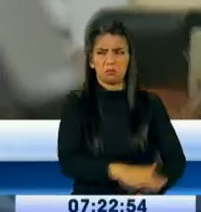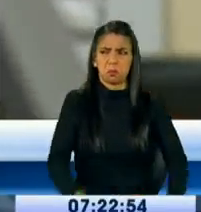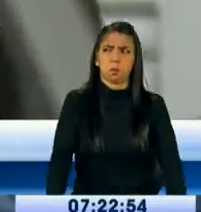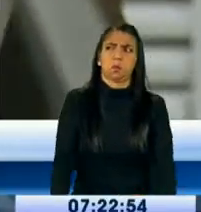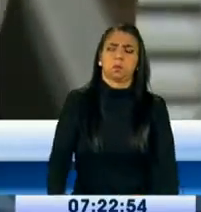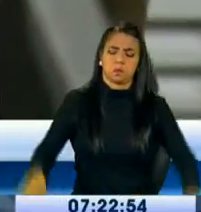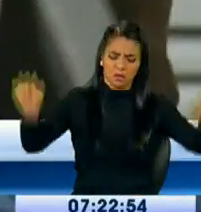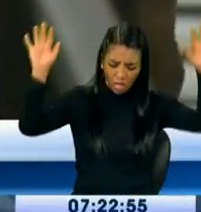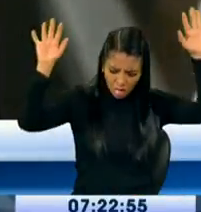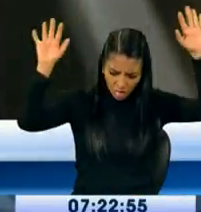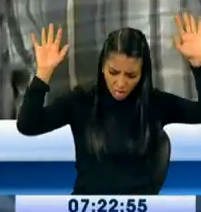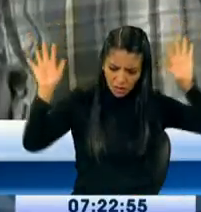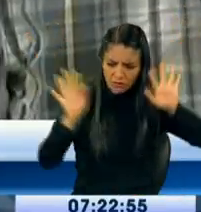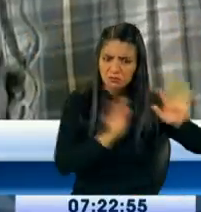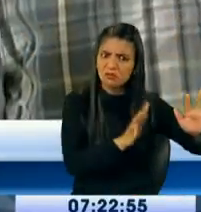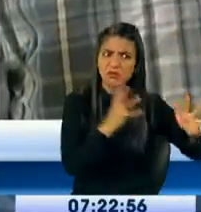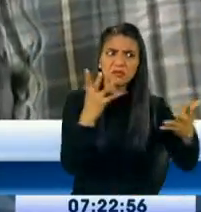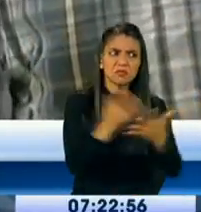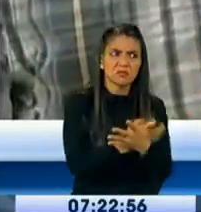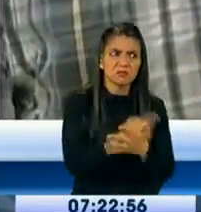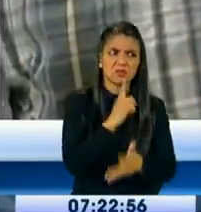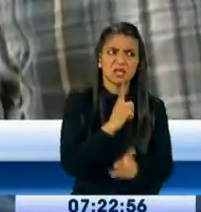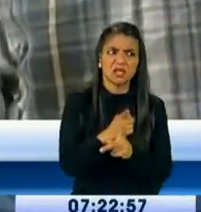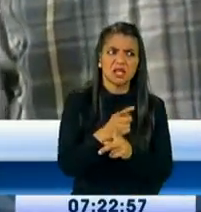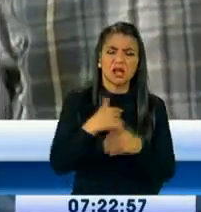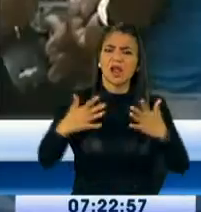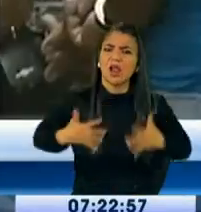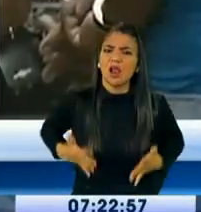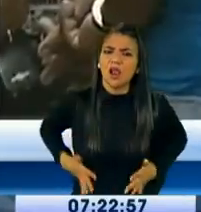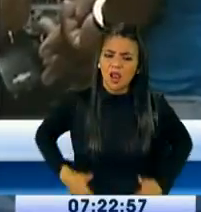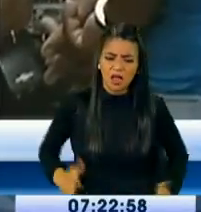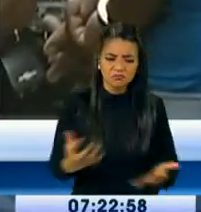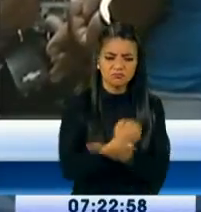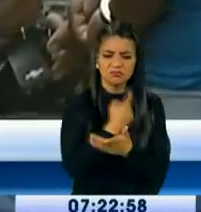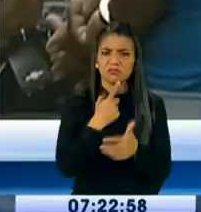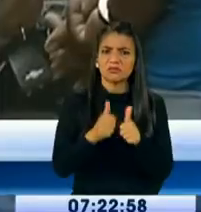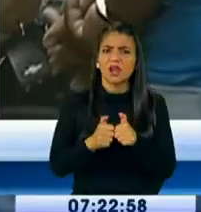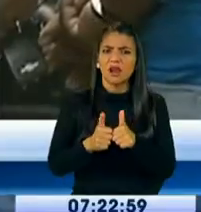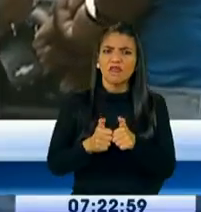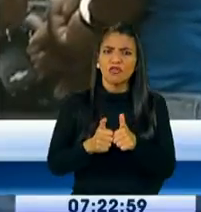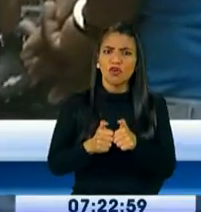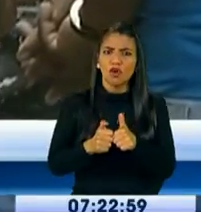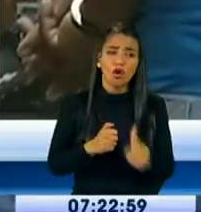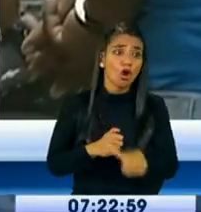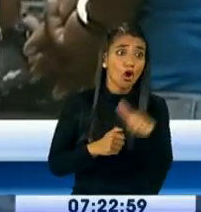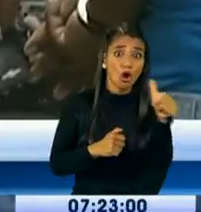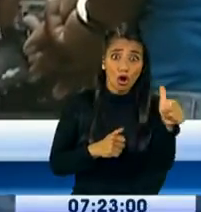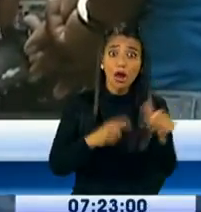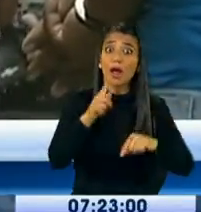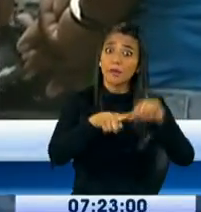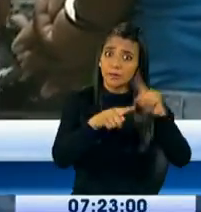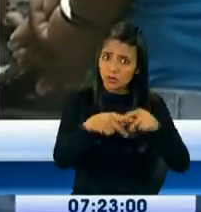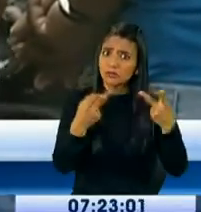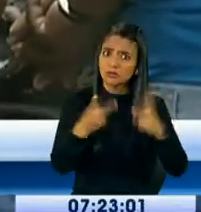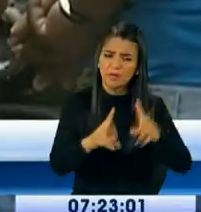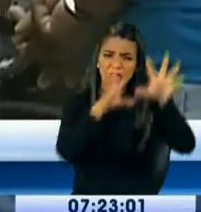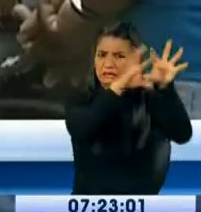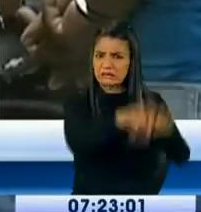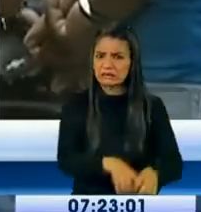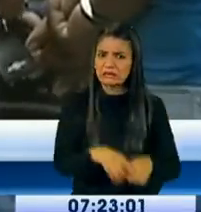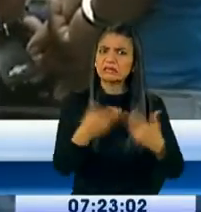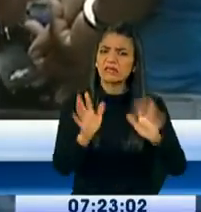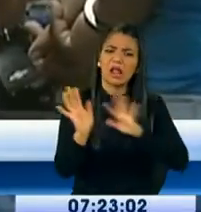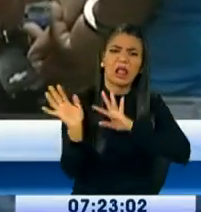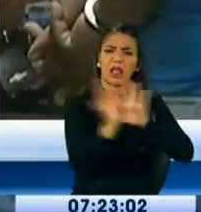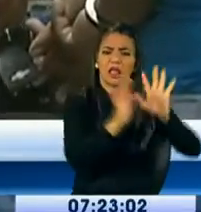estaban en el callejón, los manes cogieron y decomisaron algunos teléfonos. Y ahí otros panes también lo cogieron, estaban filmando contra